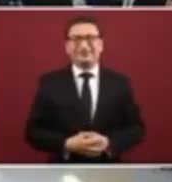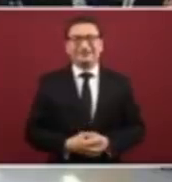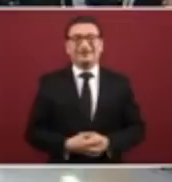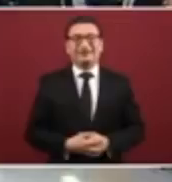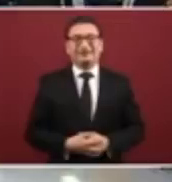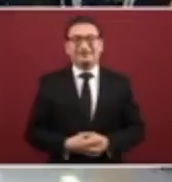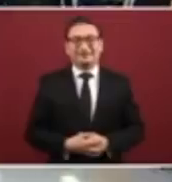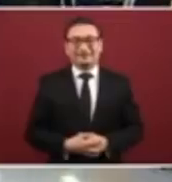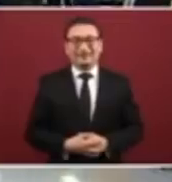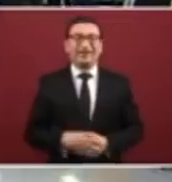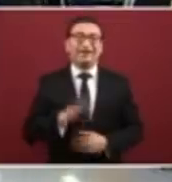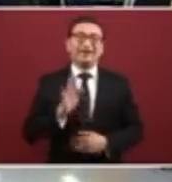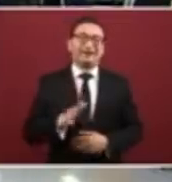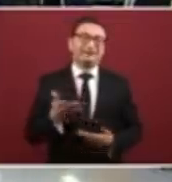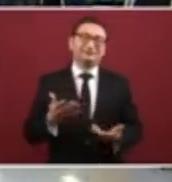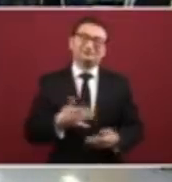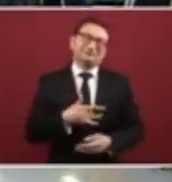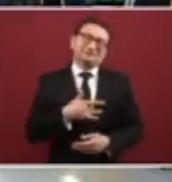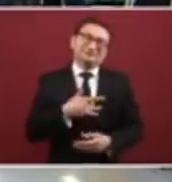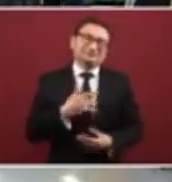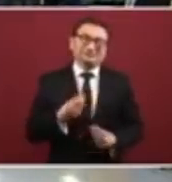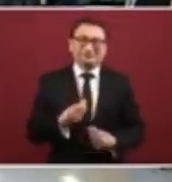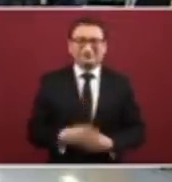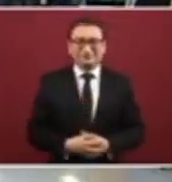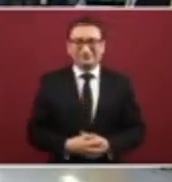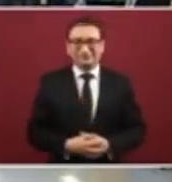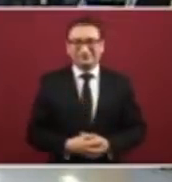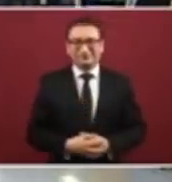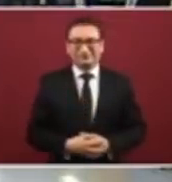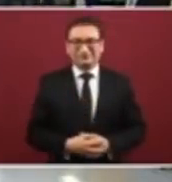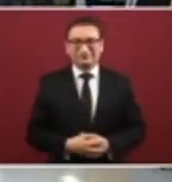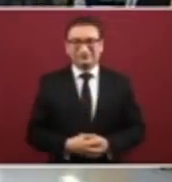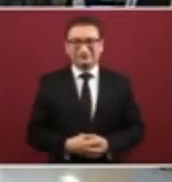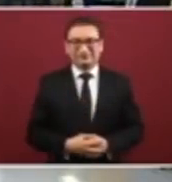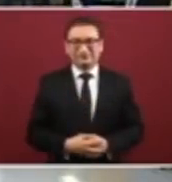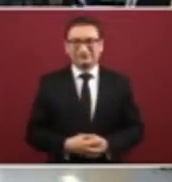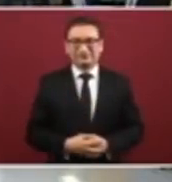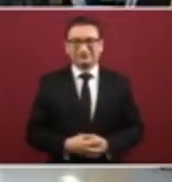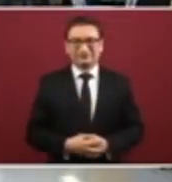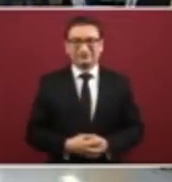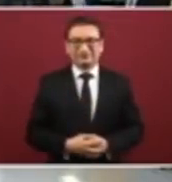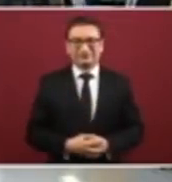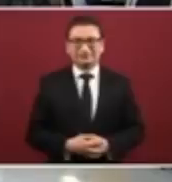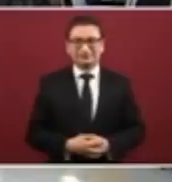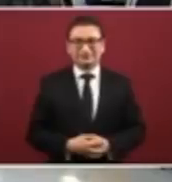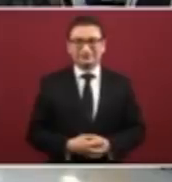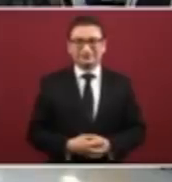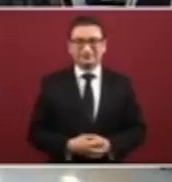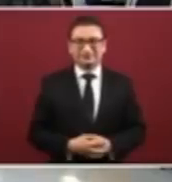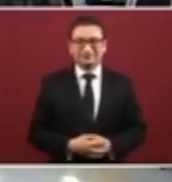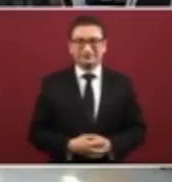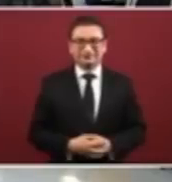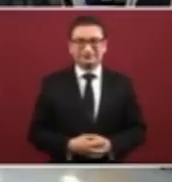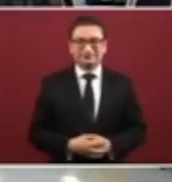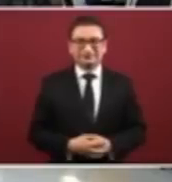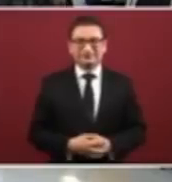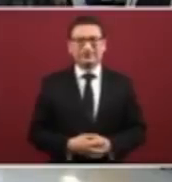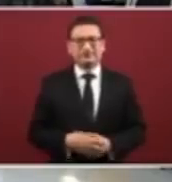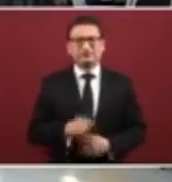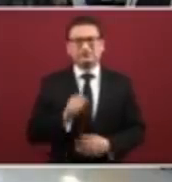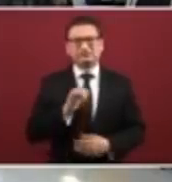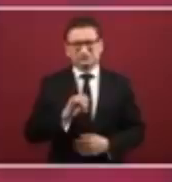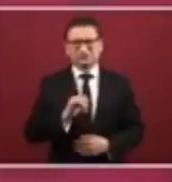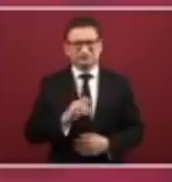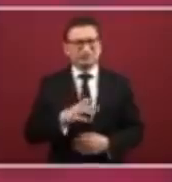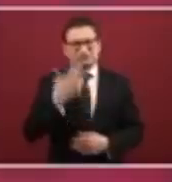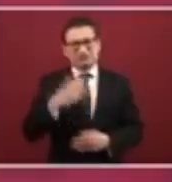Ah, no, muy lamentable. ¿Qué informe le dieron hoy en la? Muy lamentable. ¿Asignarán orden nacional especial al Estado? Sí, en todo